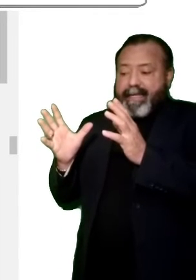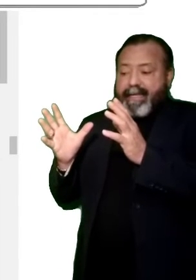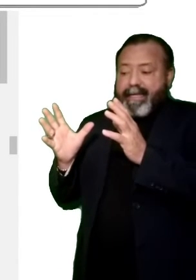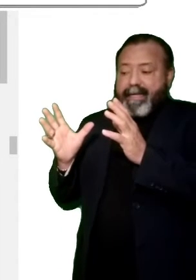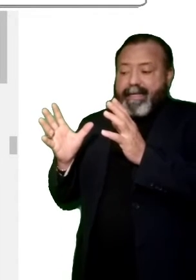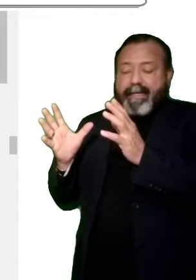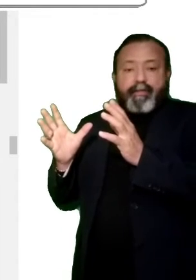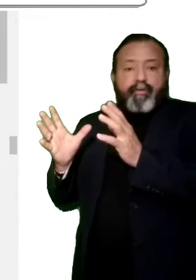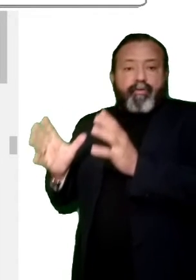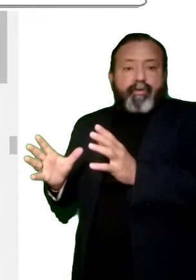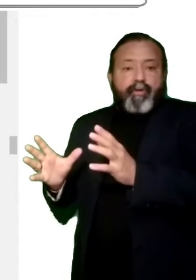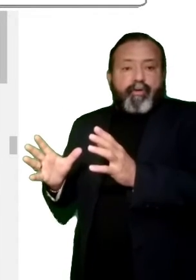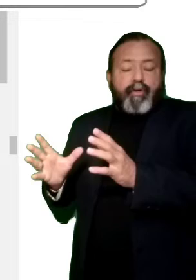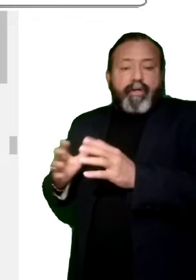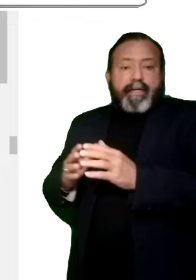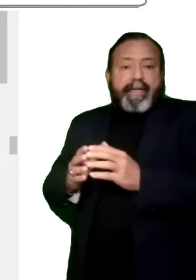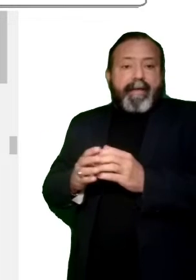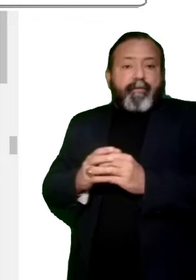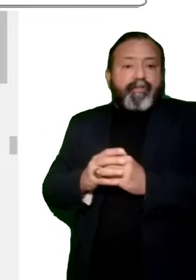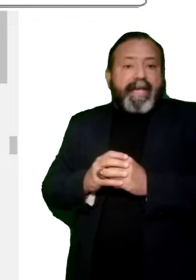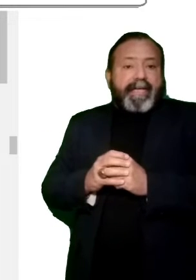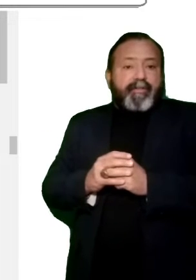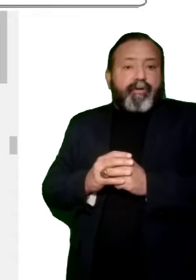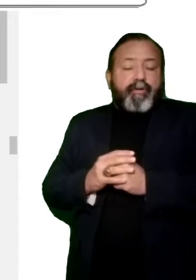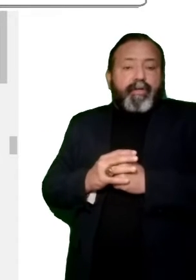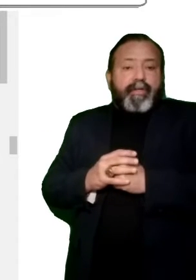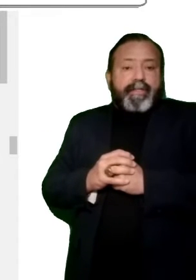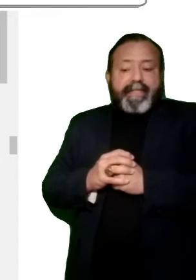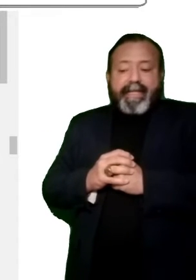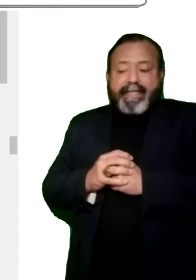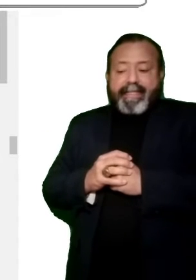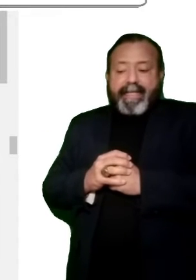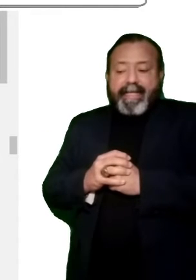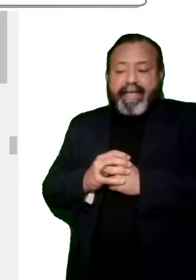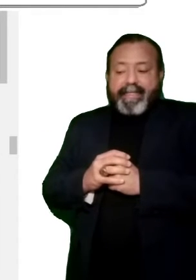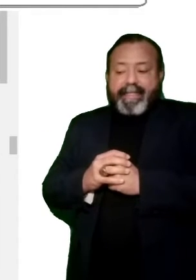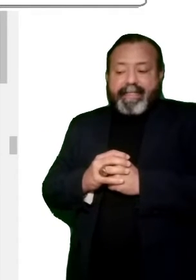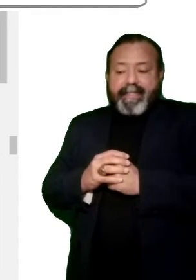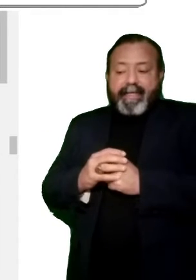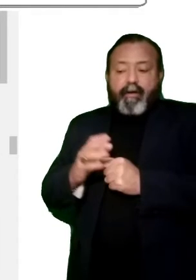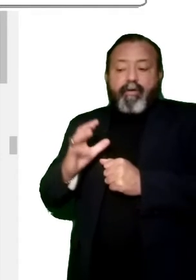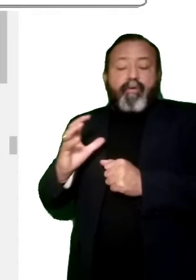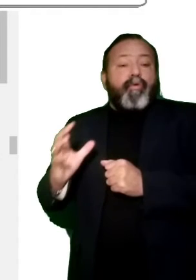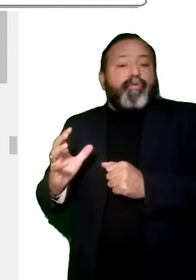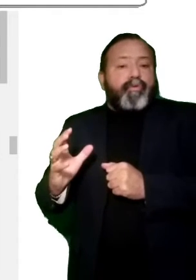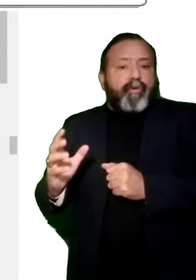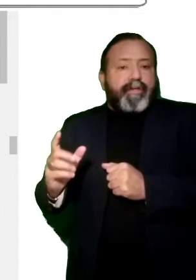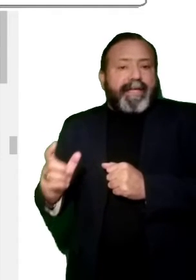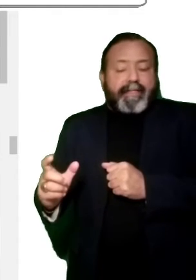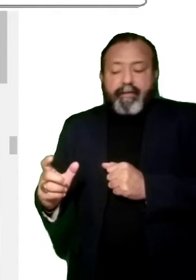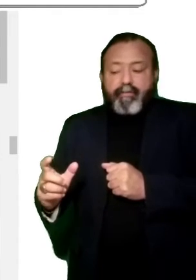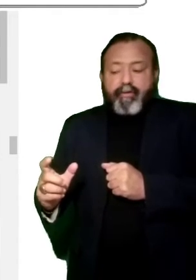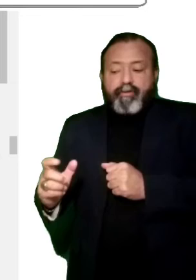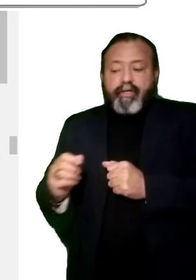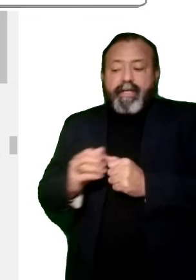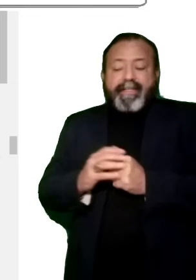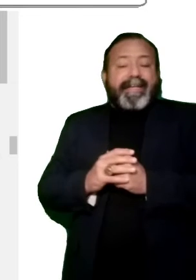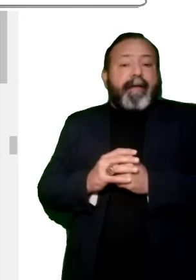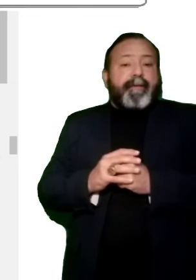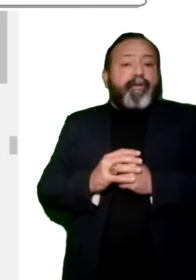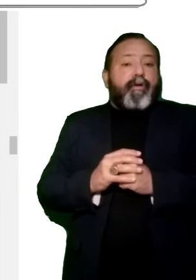que el estudio que hemos hecho de este conjunto